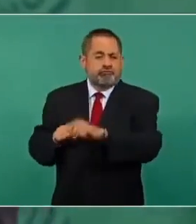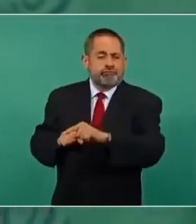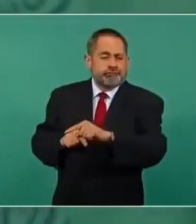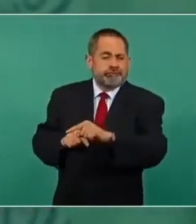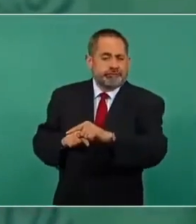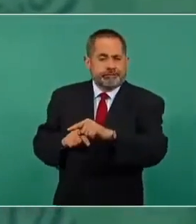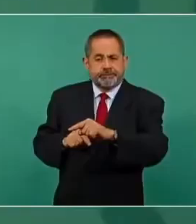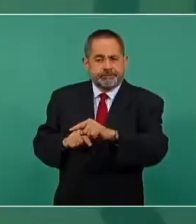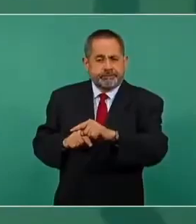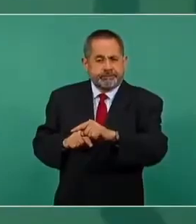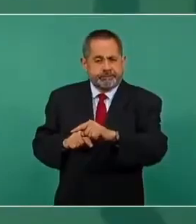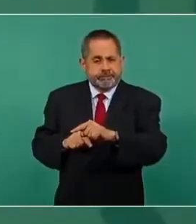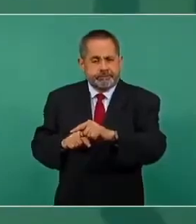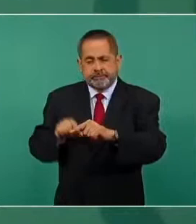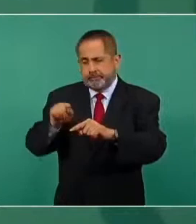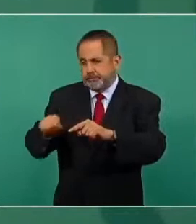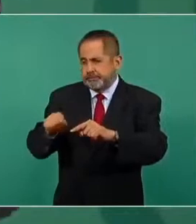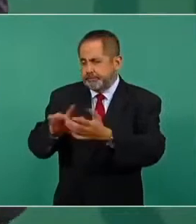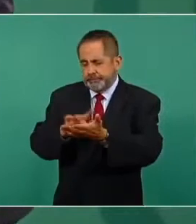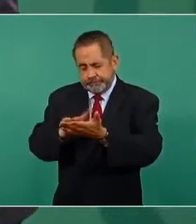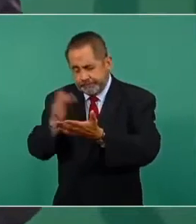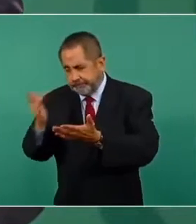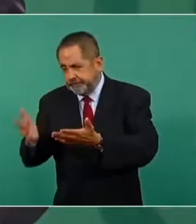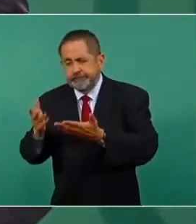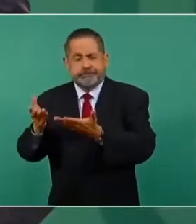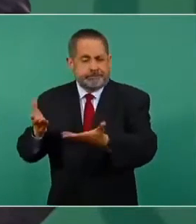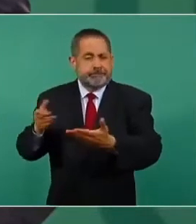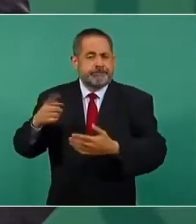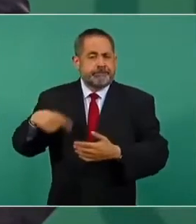porque estamos hablando de